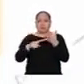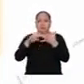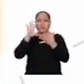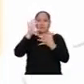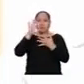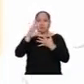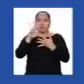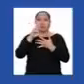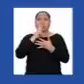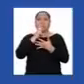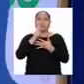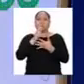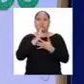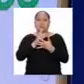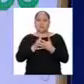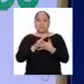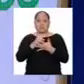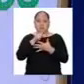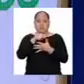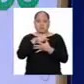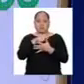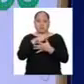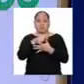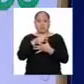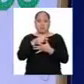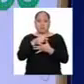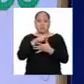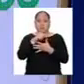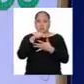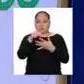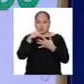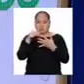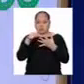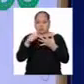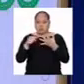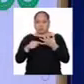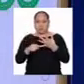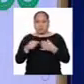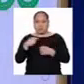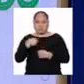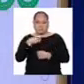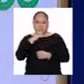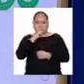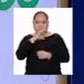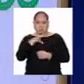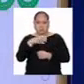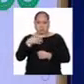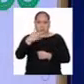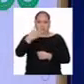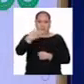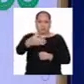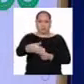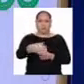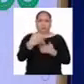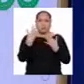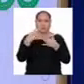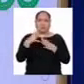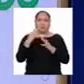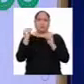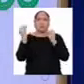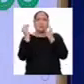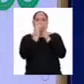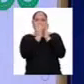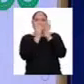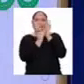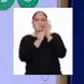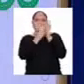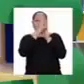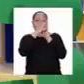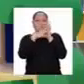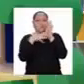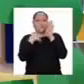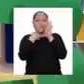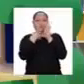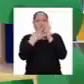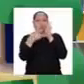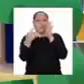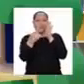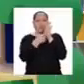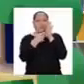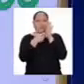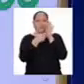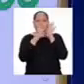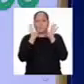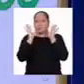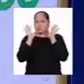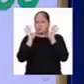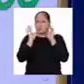respuesta. Yo les cuento que me adelanté un poco y armé una tabla con los datos que recopilé de las